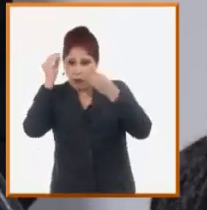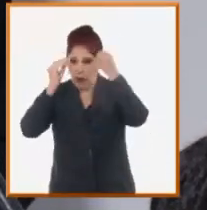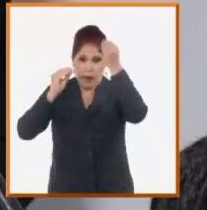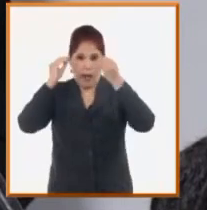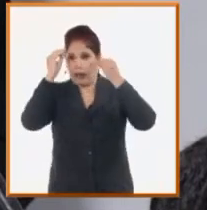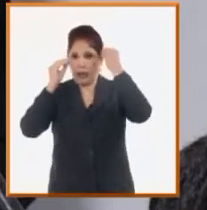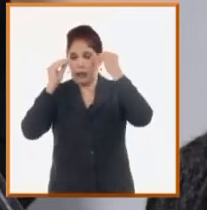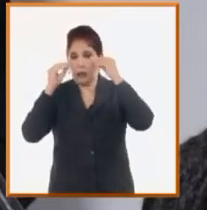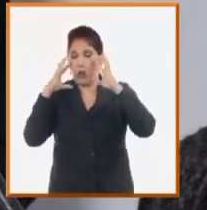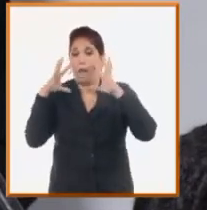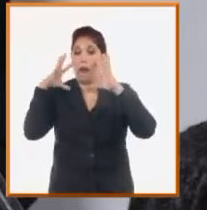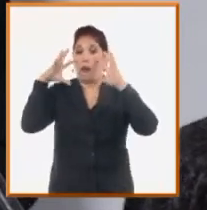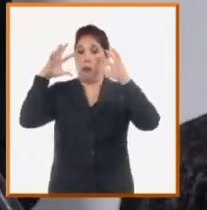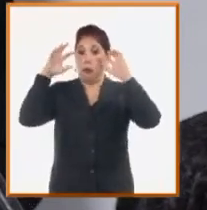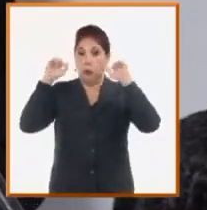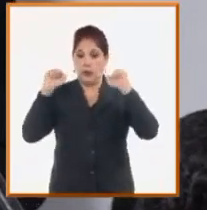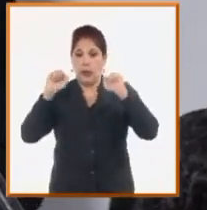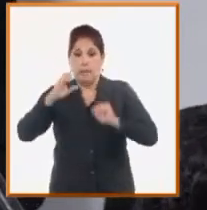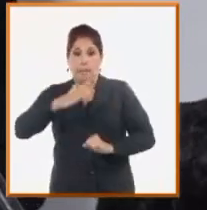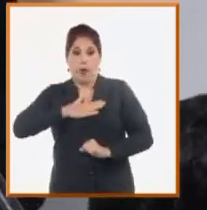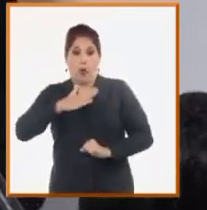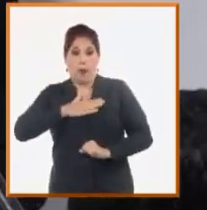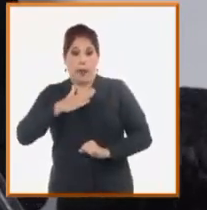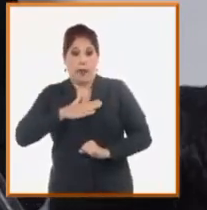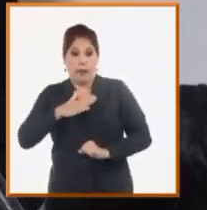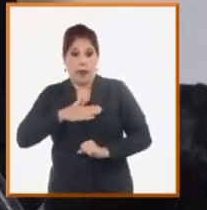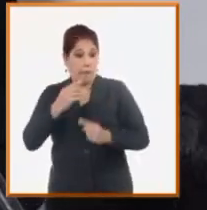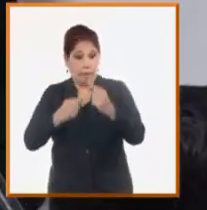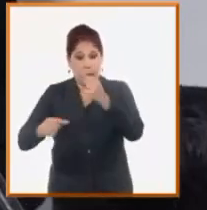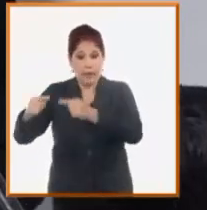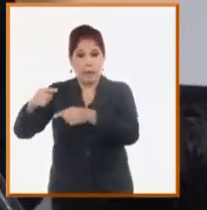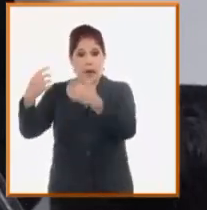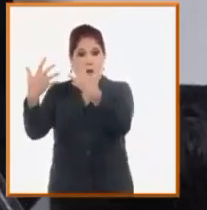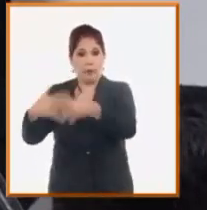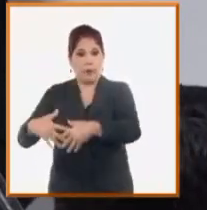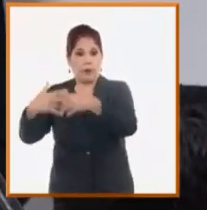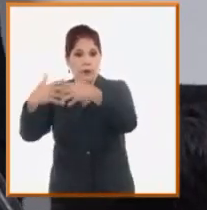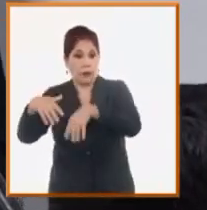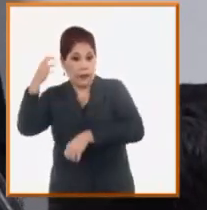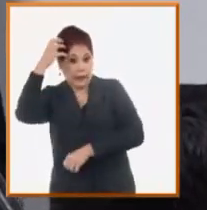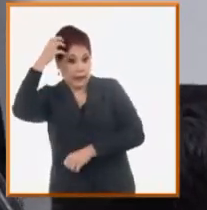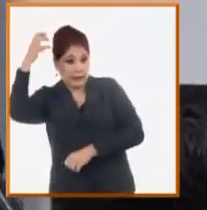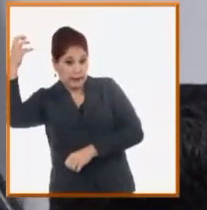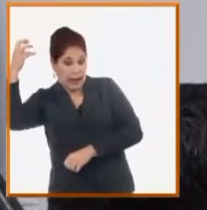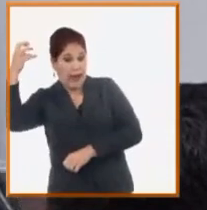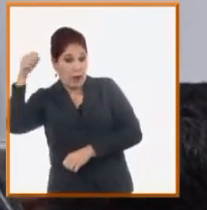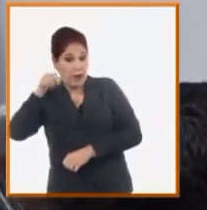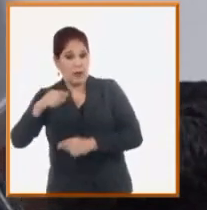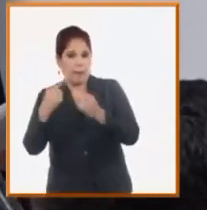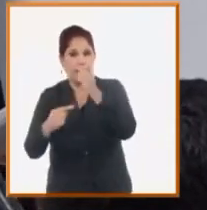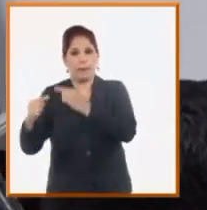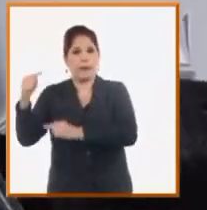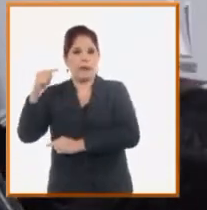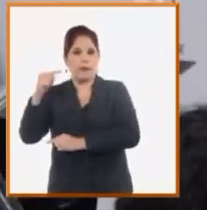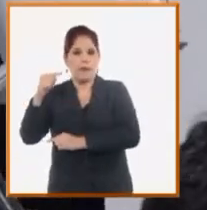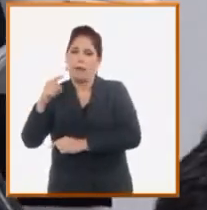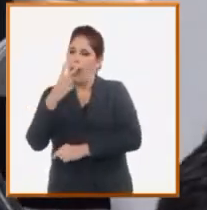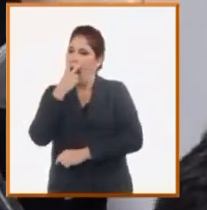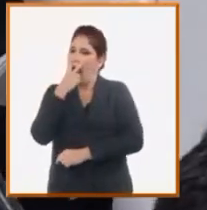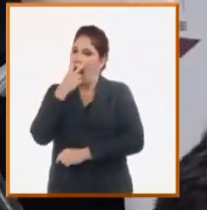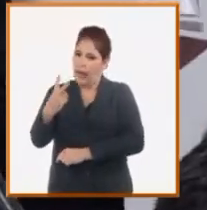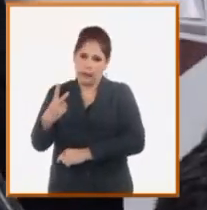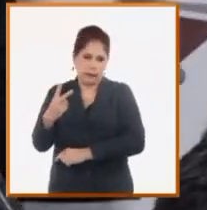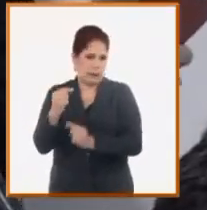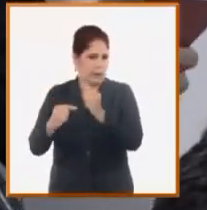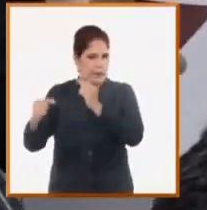entonces la propiedad social sobre los medios fundamentales de producción debe ser la que prima, entonces debemos atender este asunto de